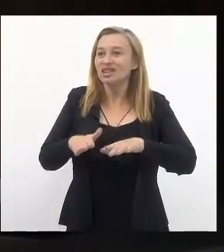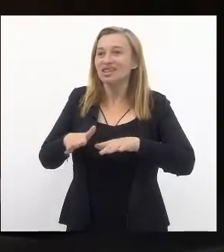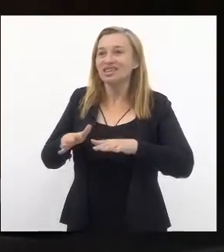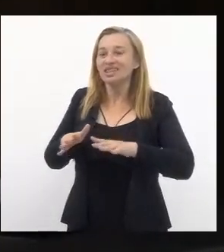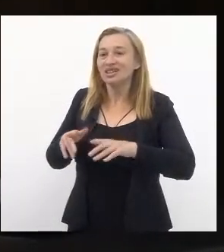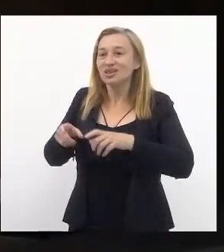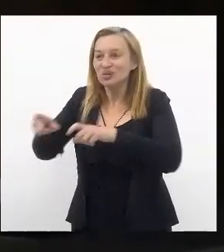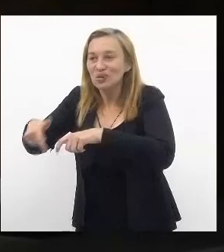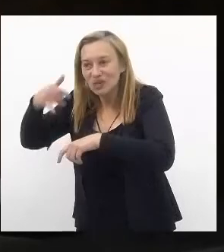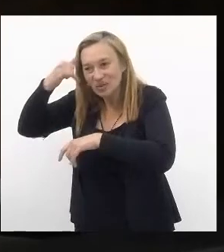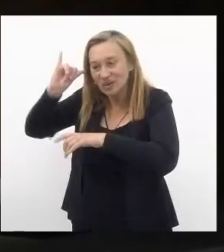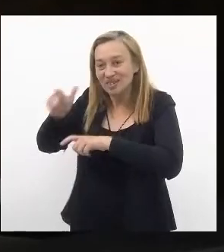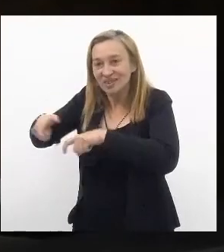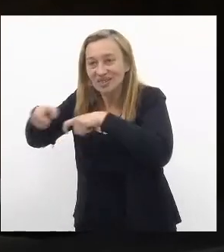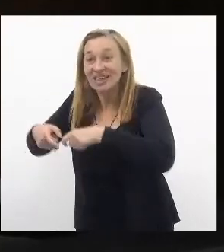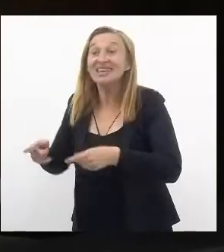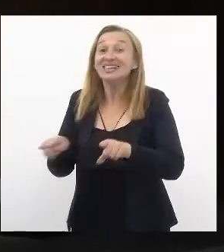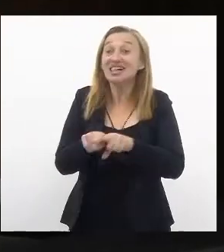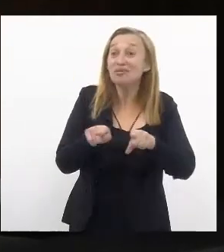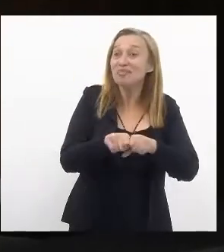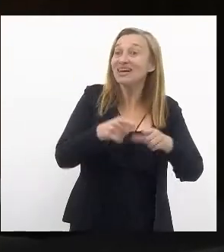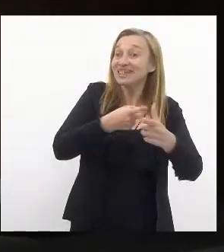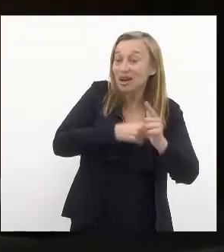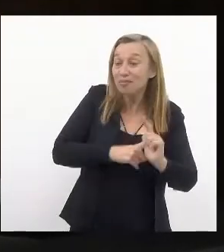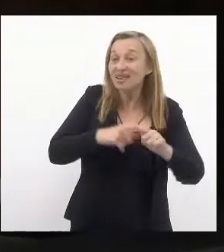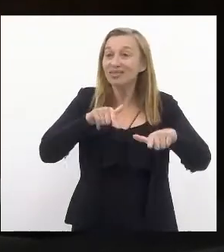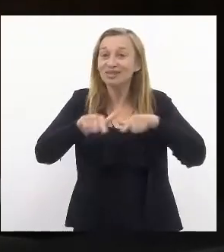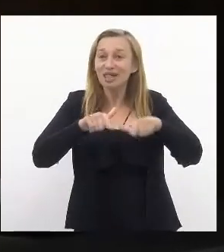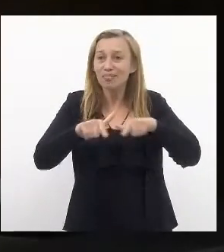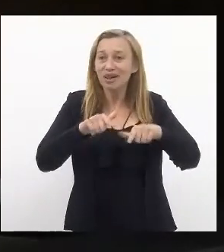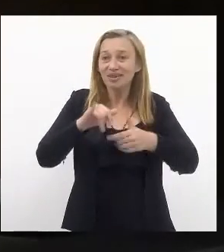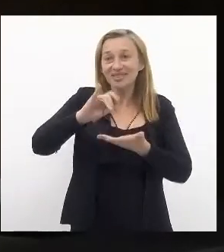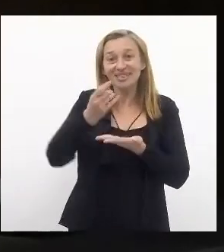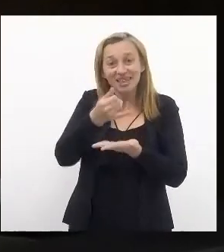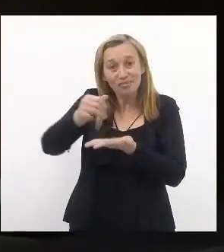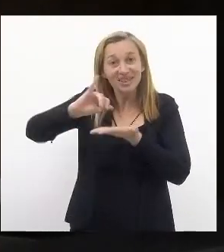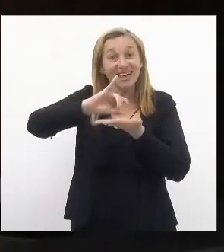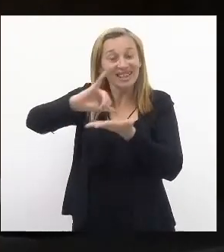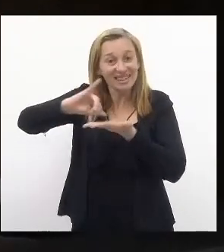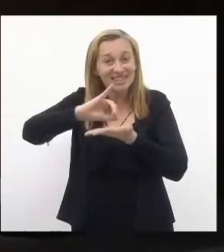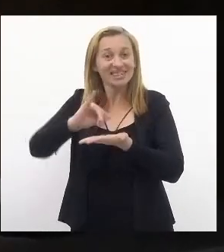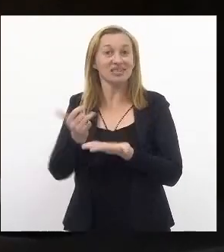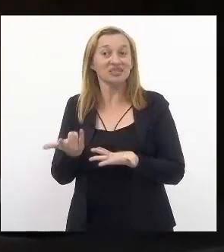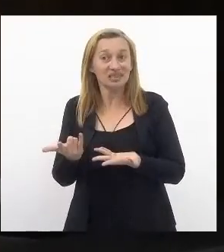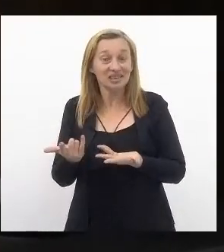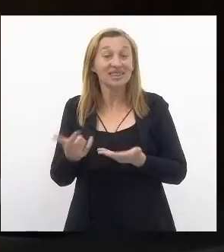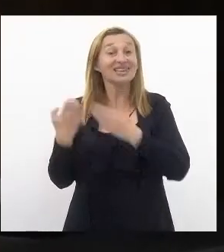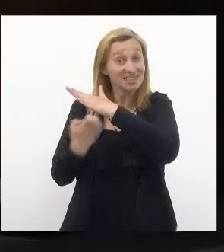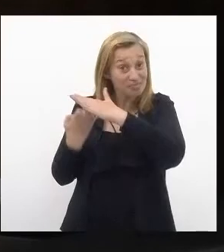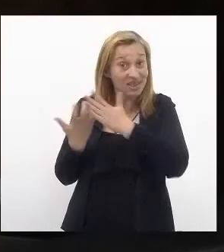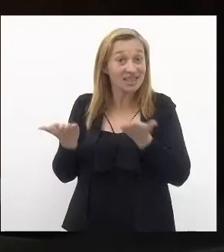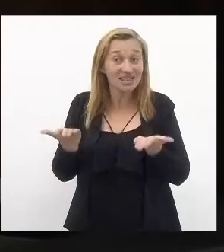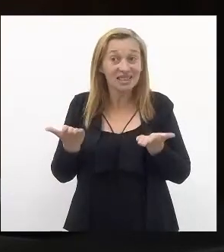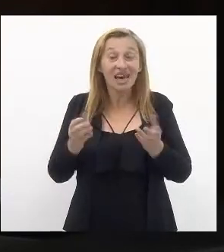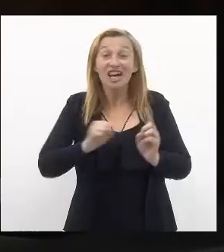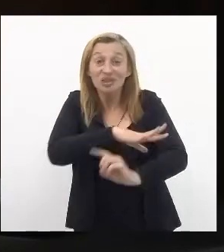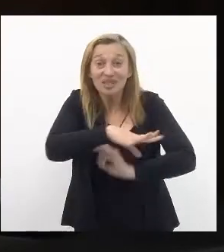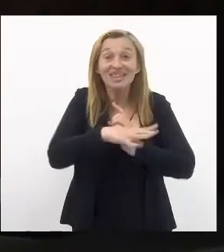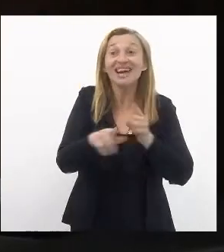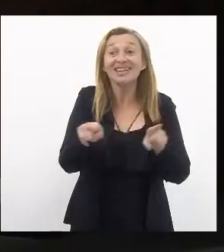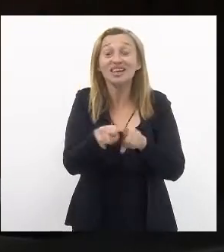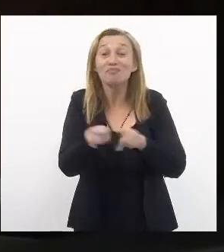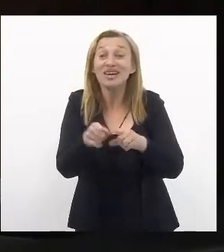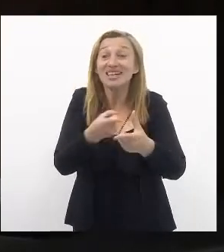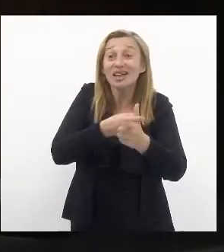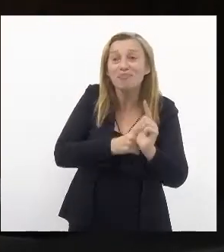del conductor, como depende también del trabajo del capitalista y de las empresas. La sociedad también